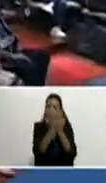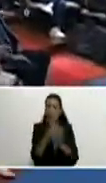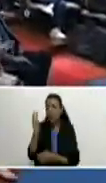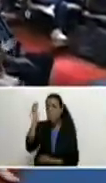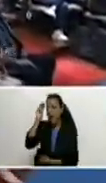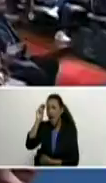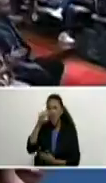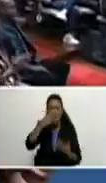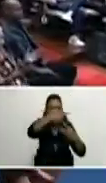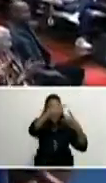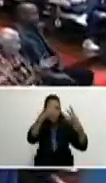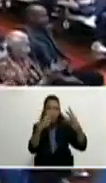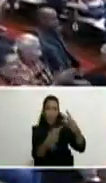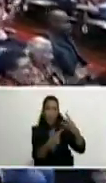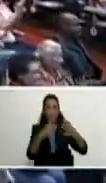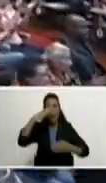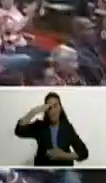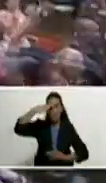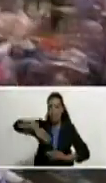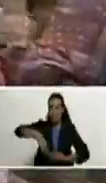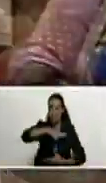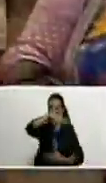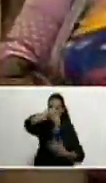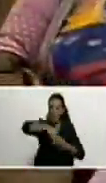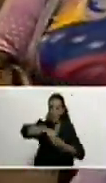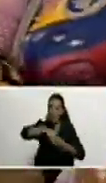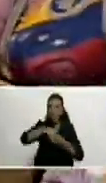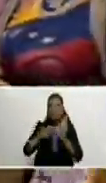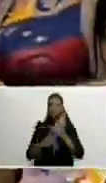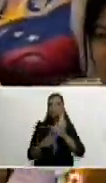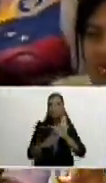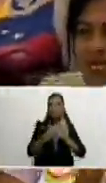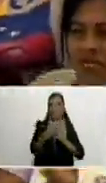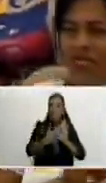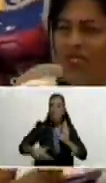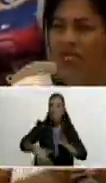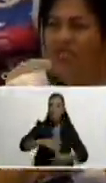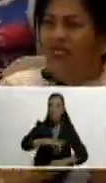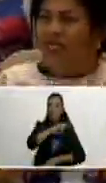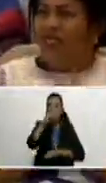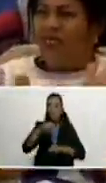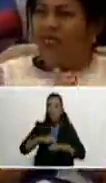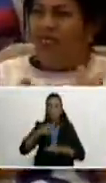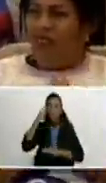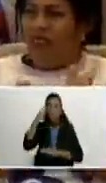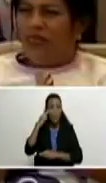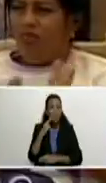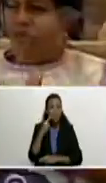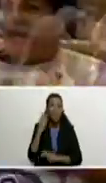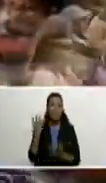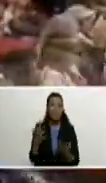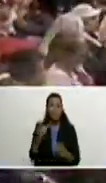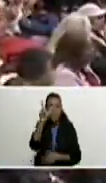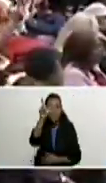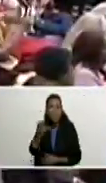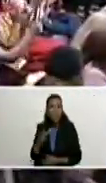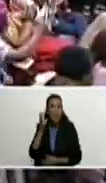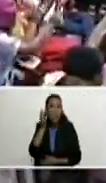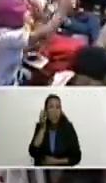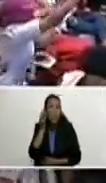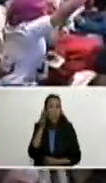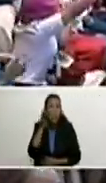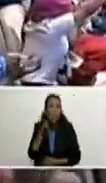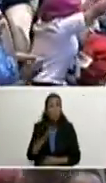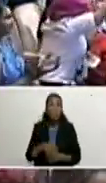maestra, a la mujer militar. Presente aquí nuestra Fuerza Armada Nacional Bolivariana, nuestras